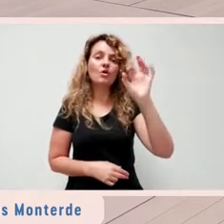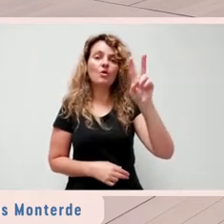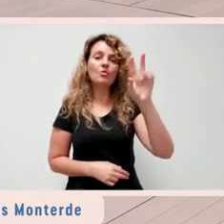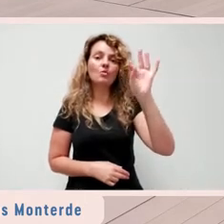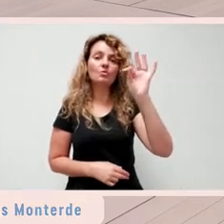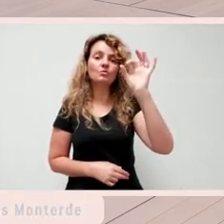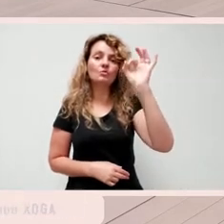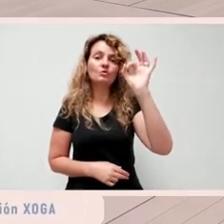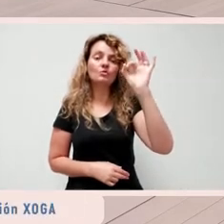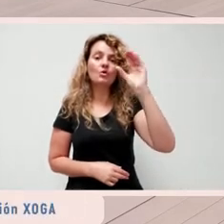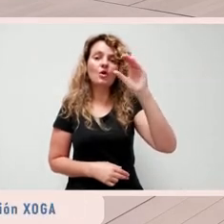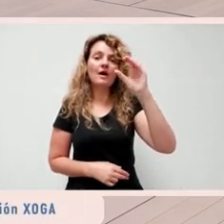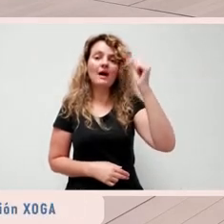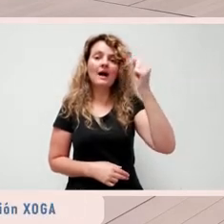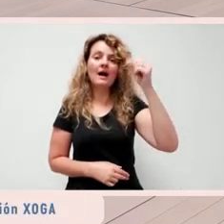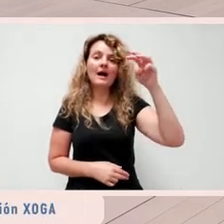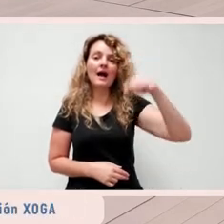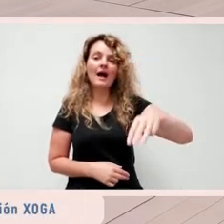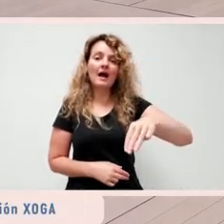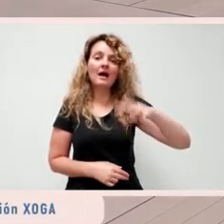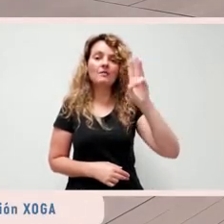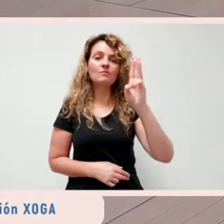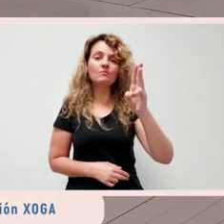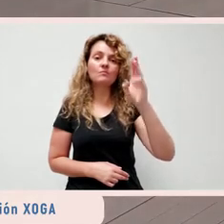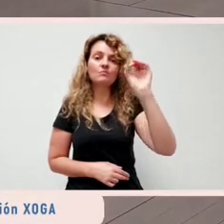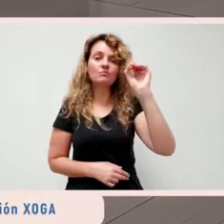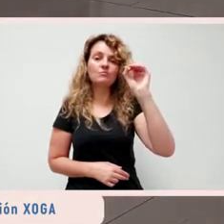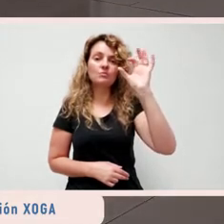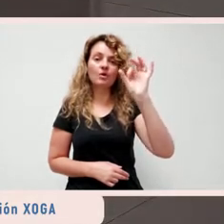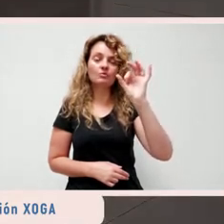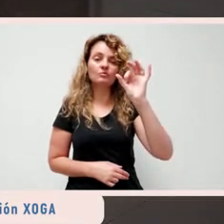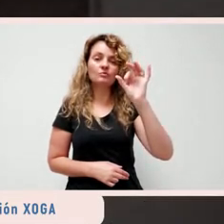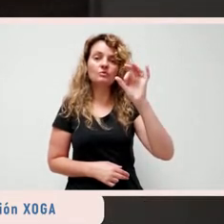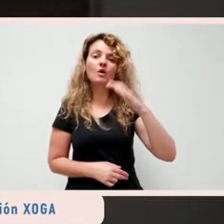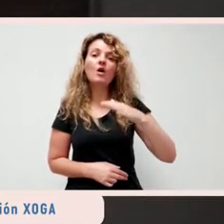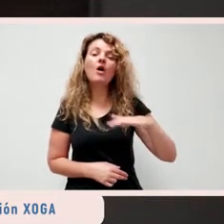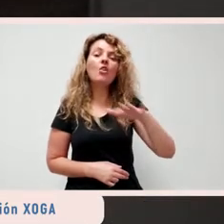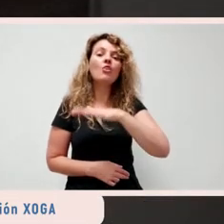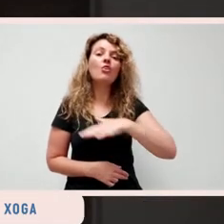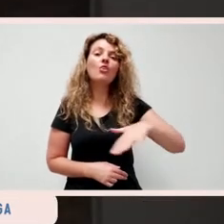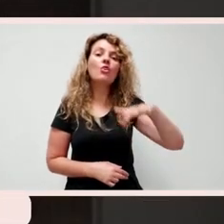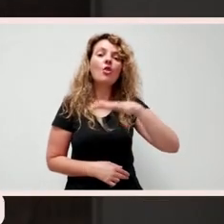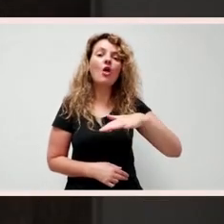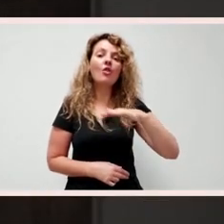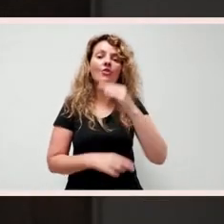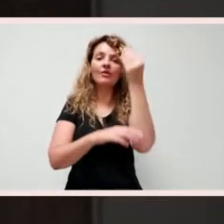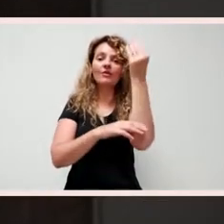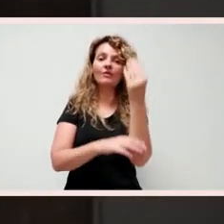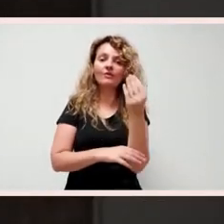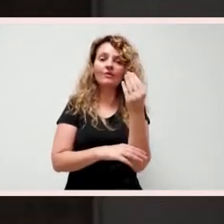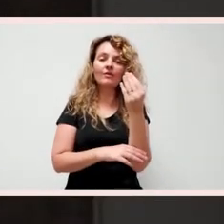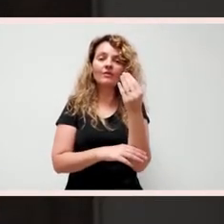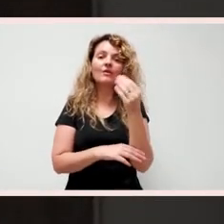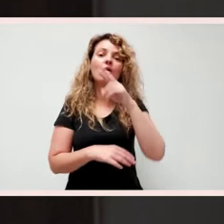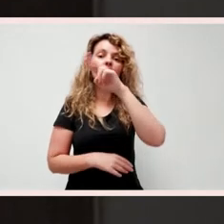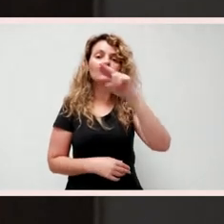Campos. A peza está no terceiro andar do sexto edificio do Museo de Pontevedra. Uxío Souto Campos